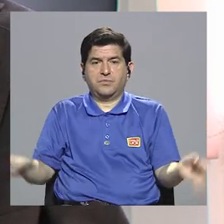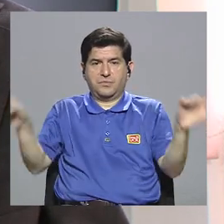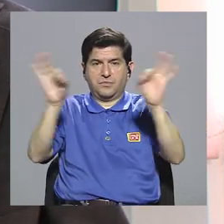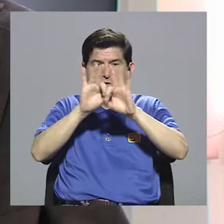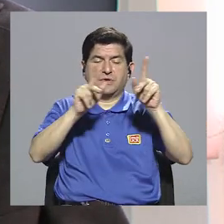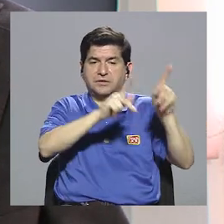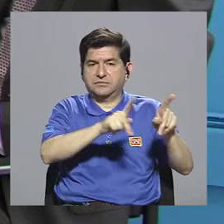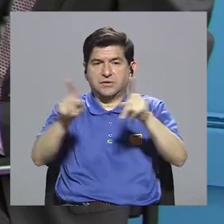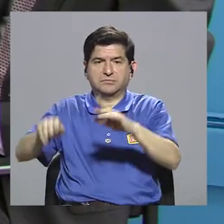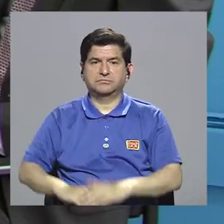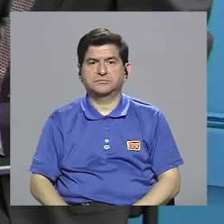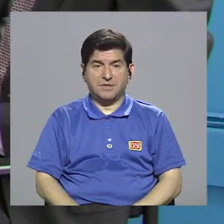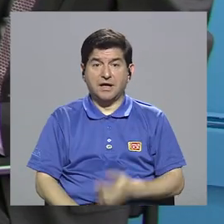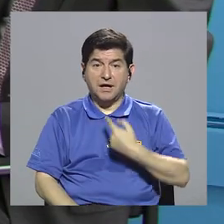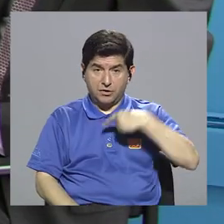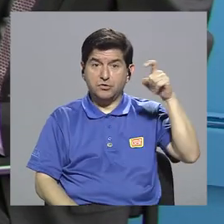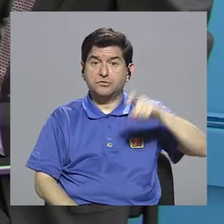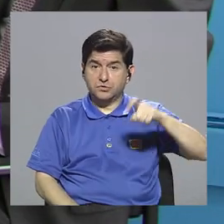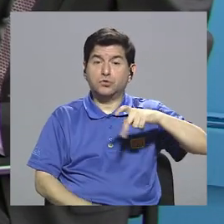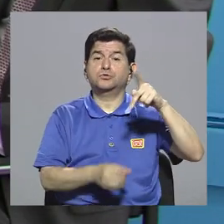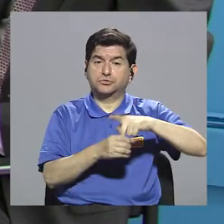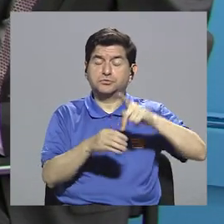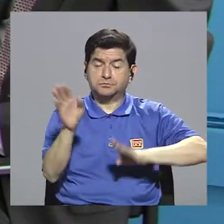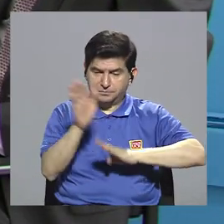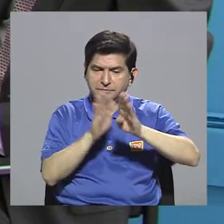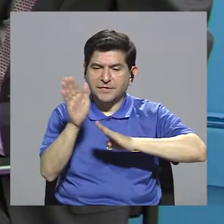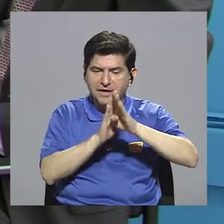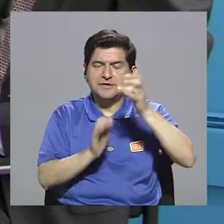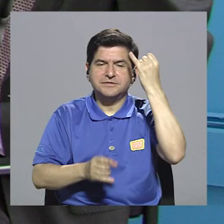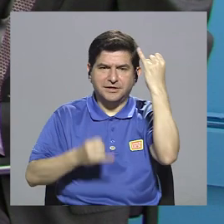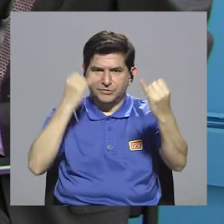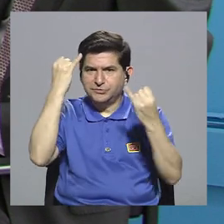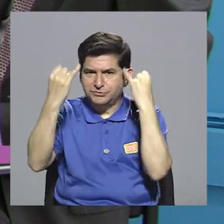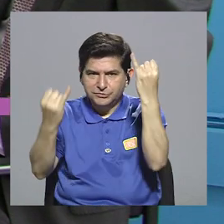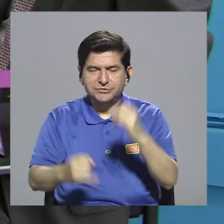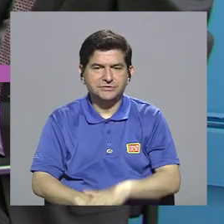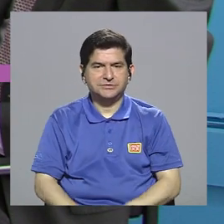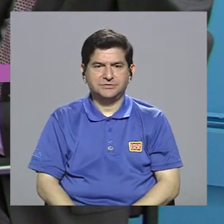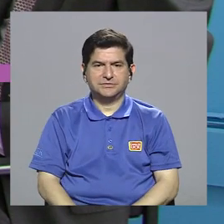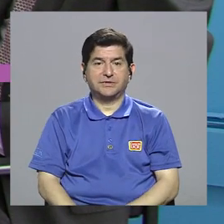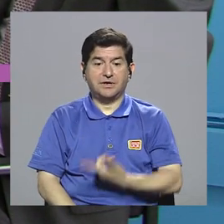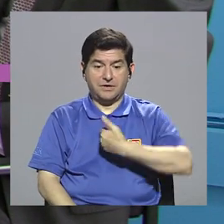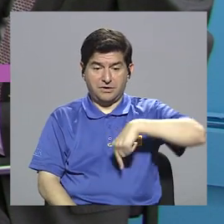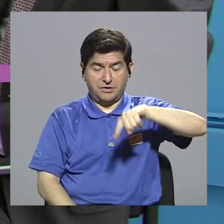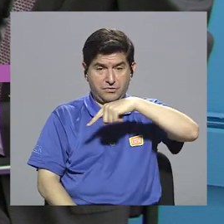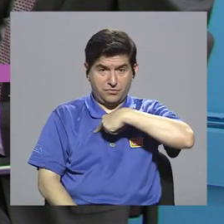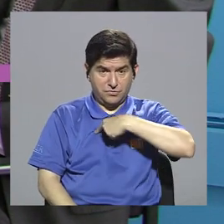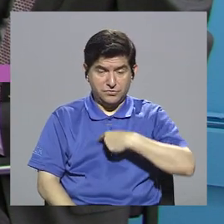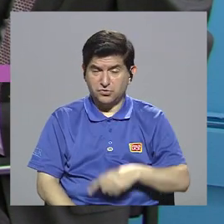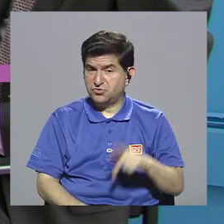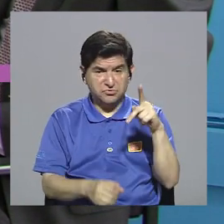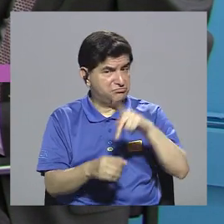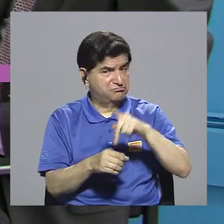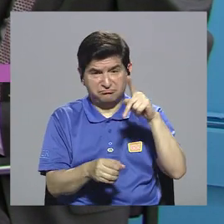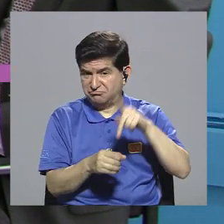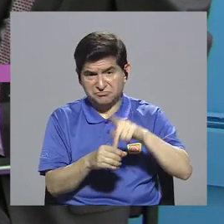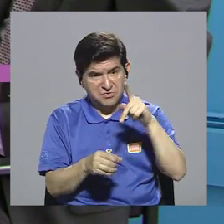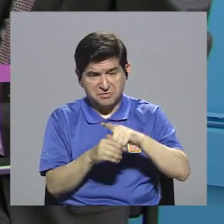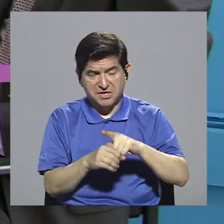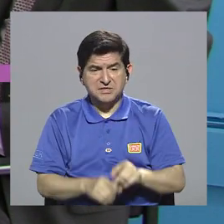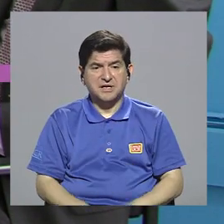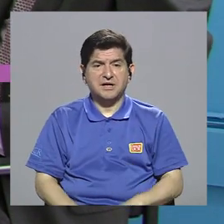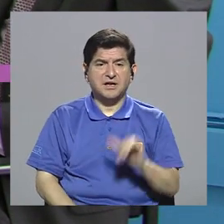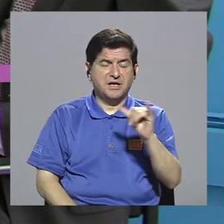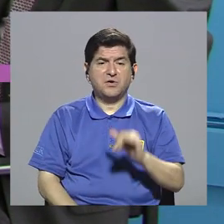para las personas si no participamos somos nosotros los que desarrollamos esa iniciativa así como nosotros si no